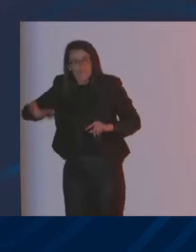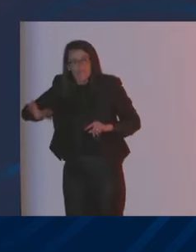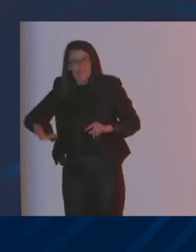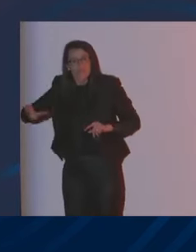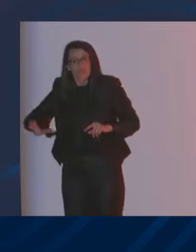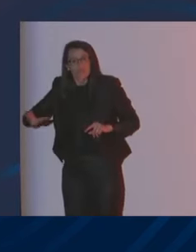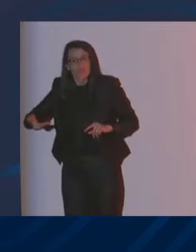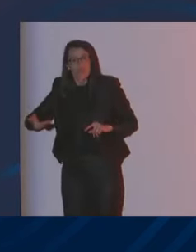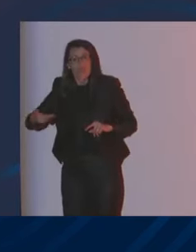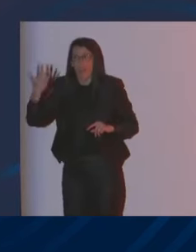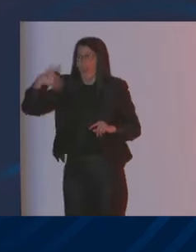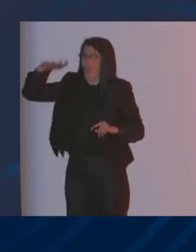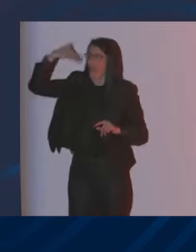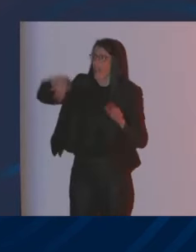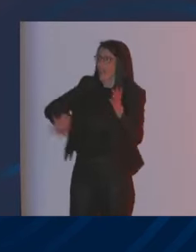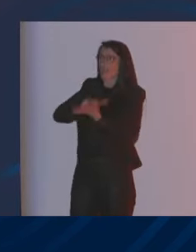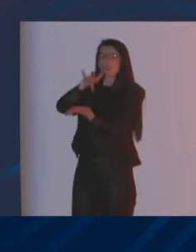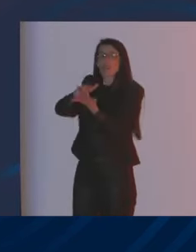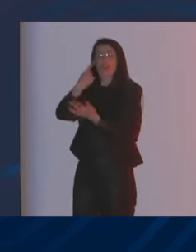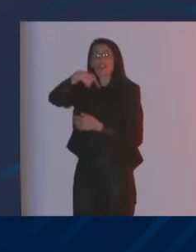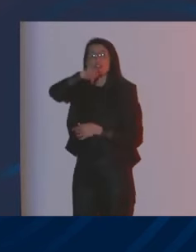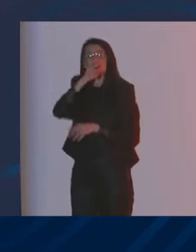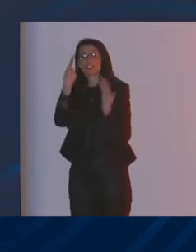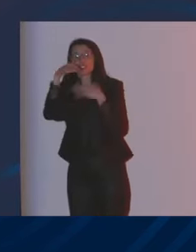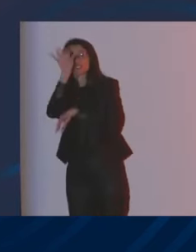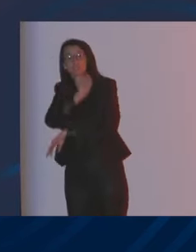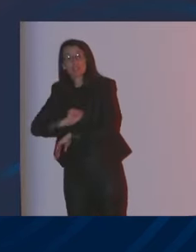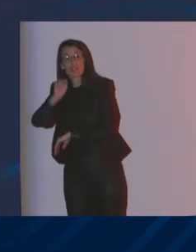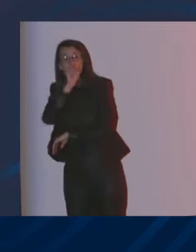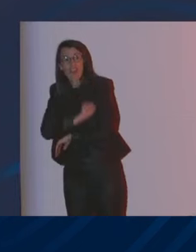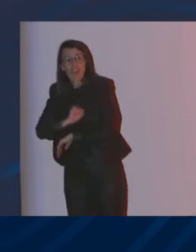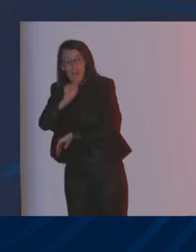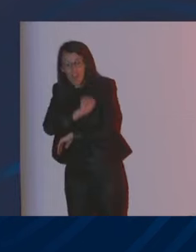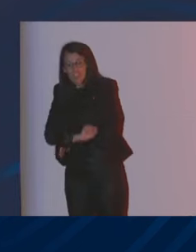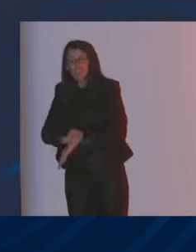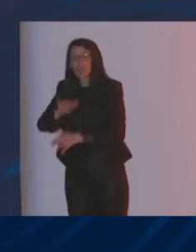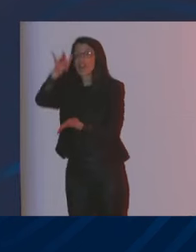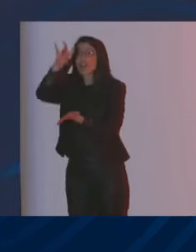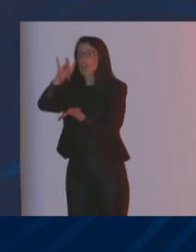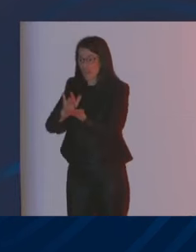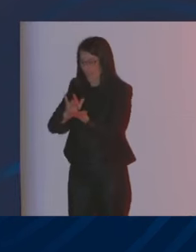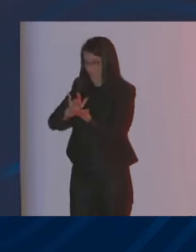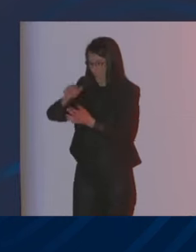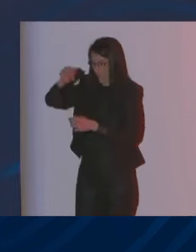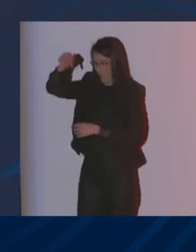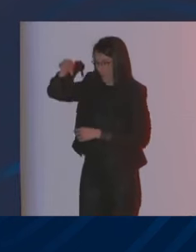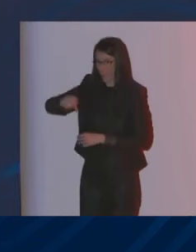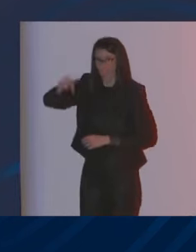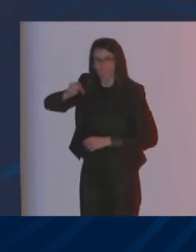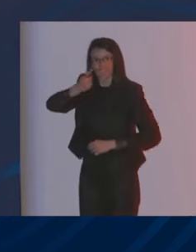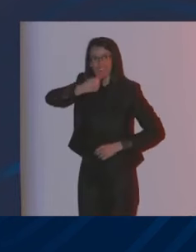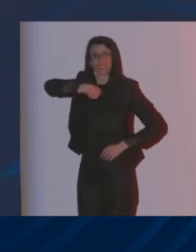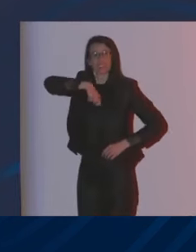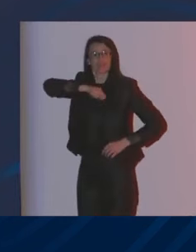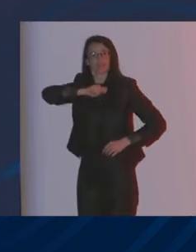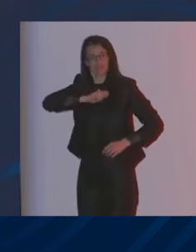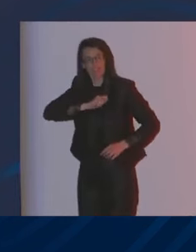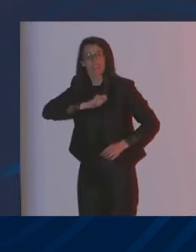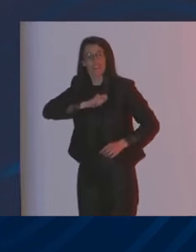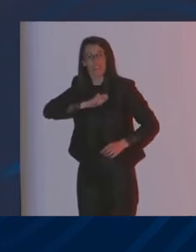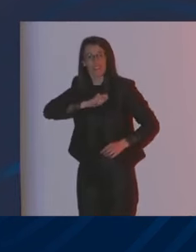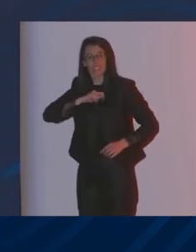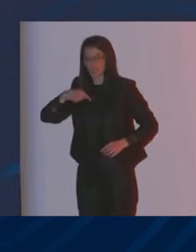tuvo lugar hace 160 años y fue justamente aquí, en España.